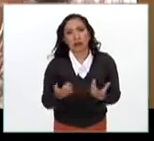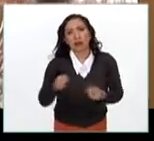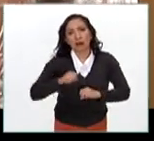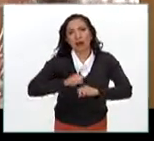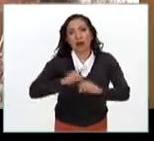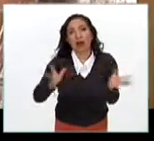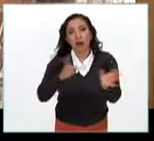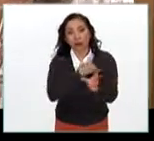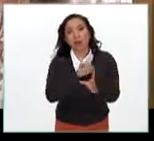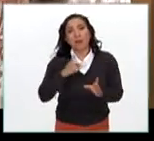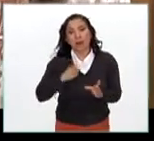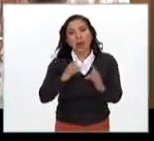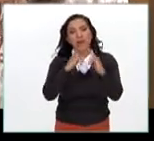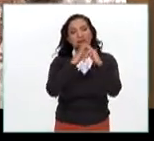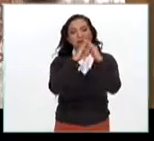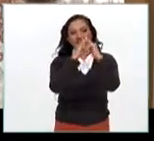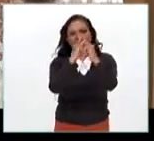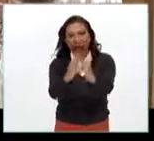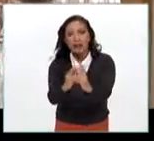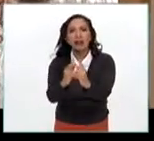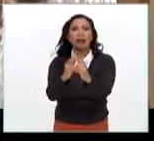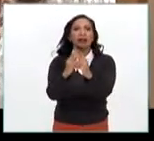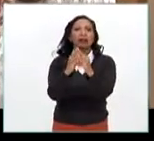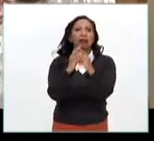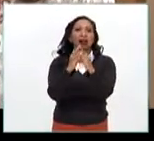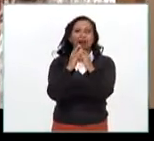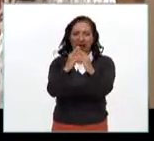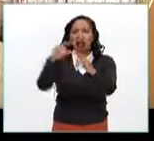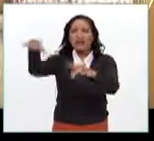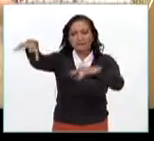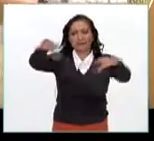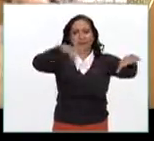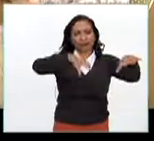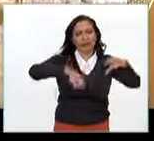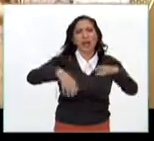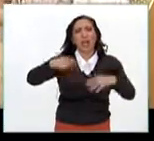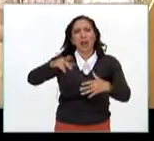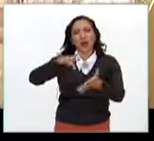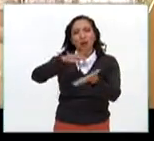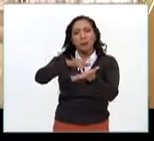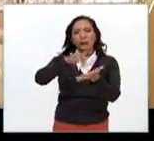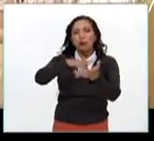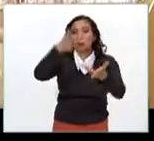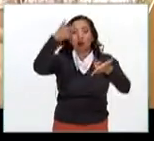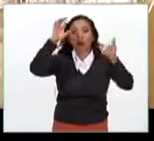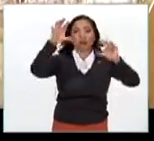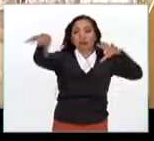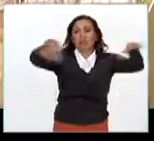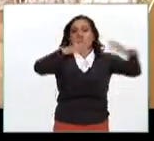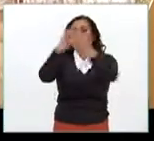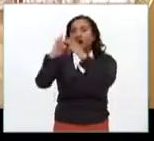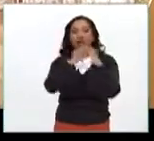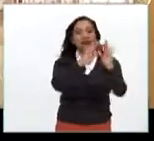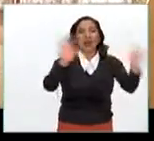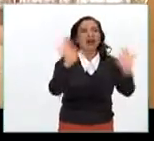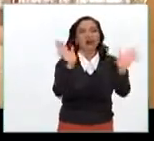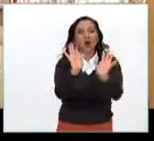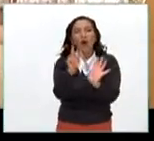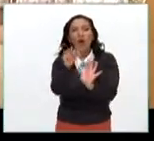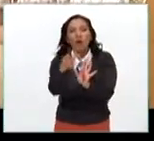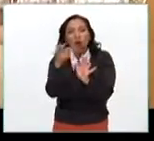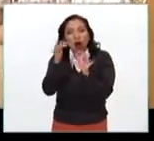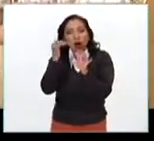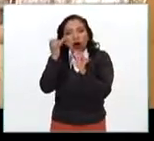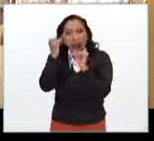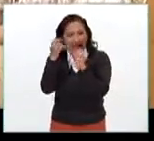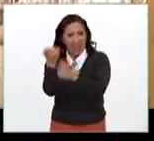Evidentemente que debe de haber ferias, pero... Es como un apoyo indiscriminado, una feria, ¿no? Exactamente. Y esa